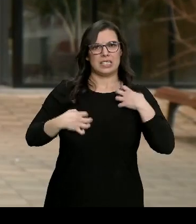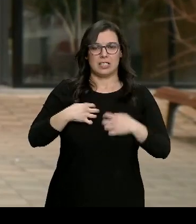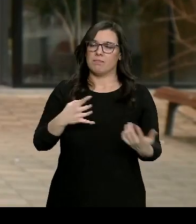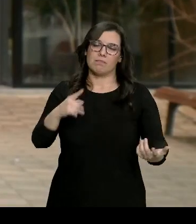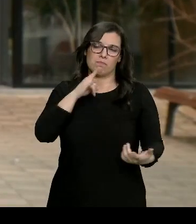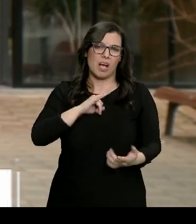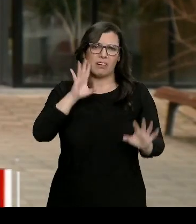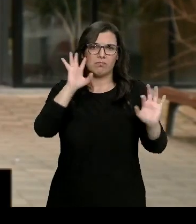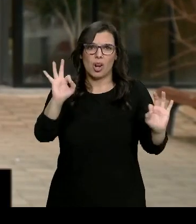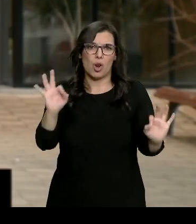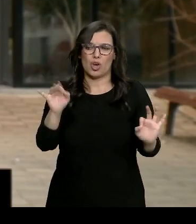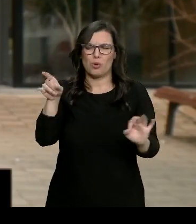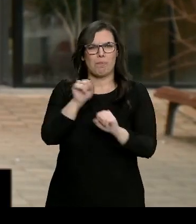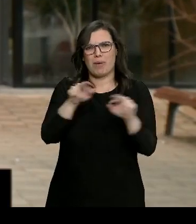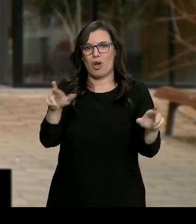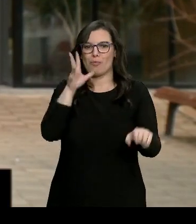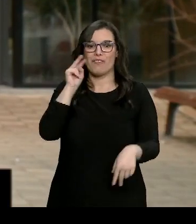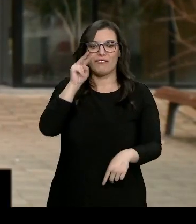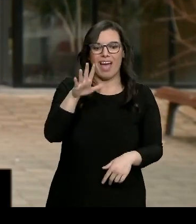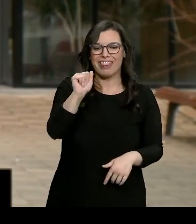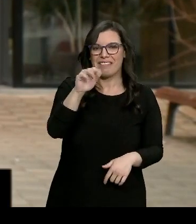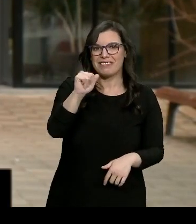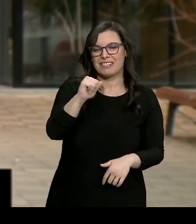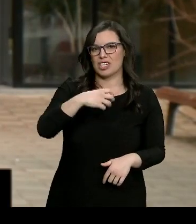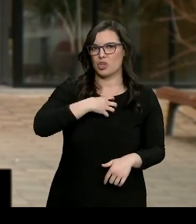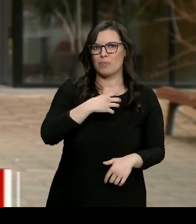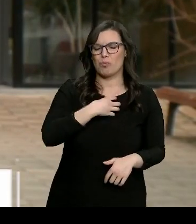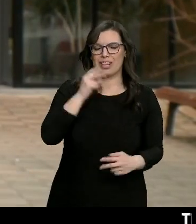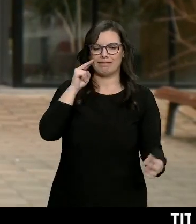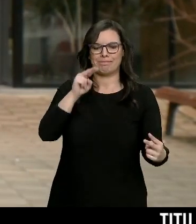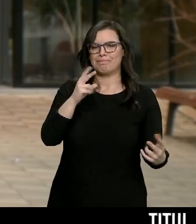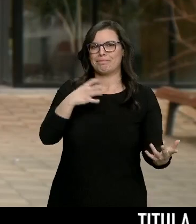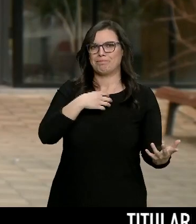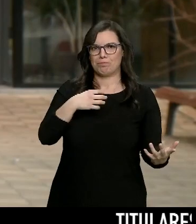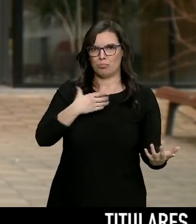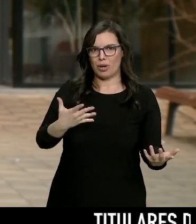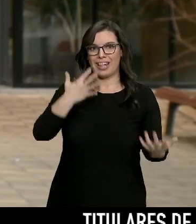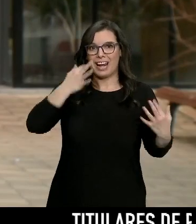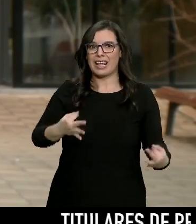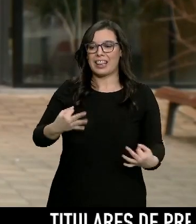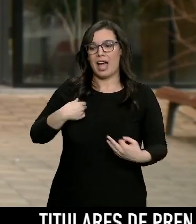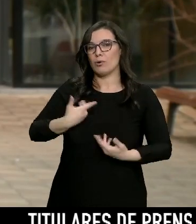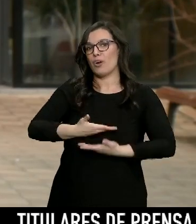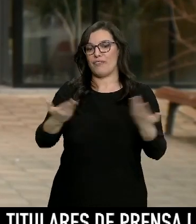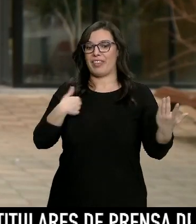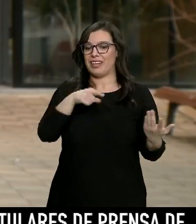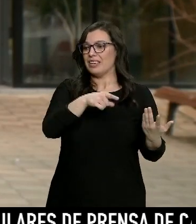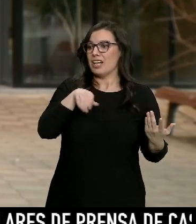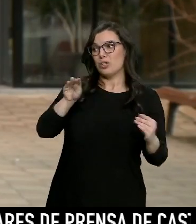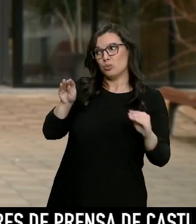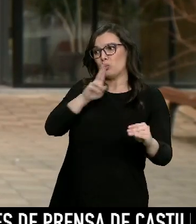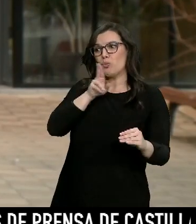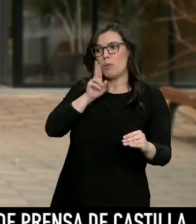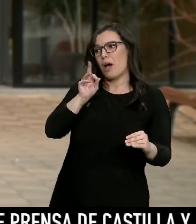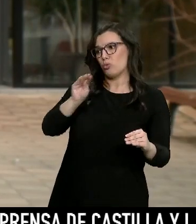evidentemente, es lo que peor llevan, el no poder despedirse de ellos y no poder verles, decir que realmente realmente el fallecido que hay dentro del féretro es